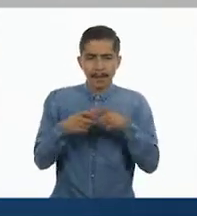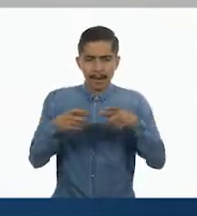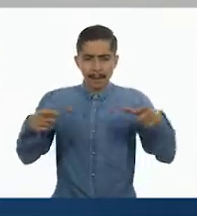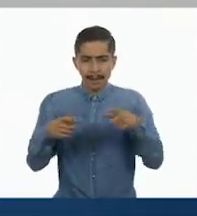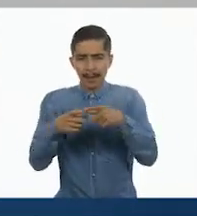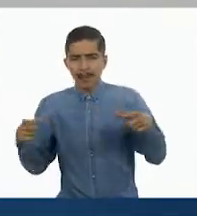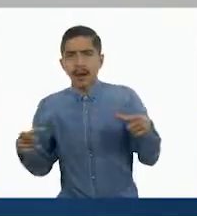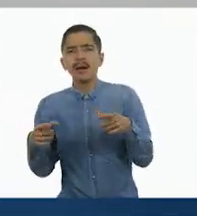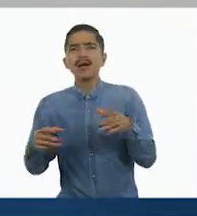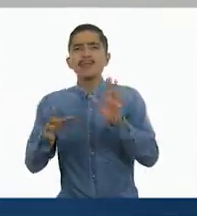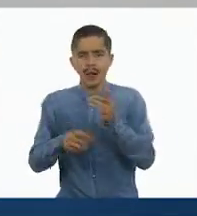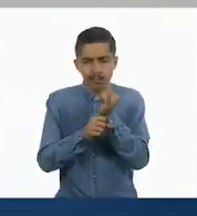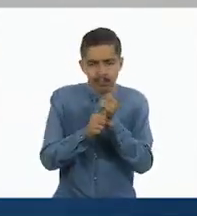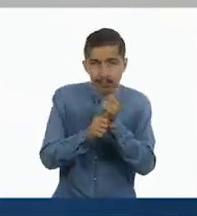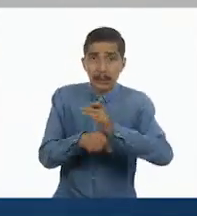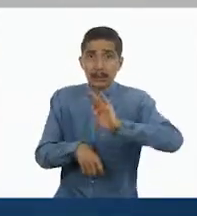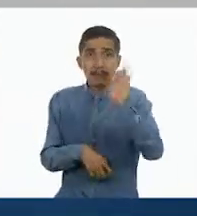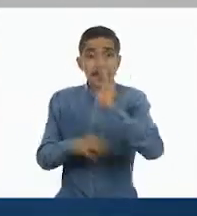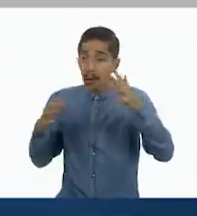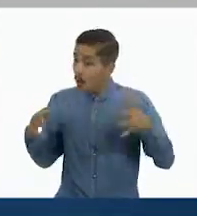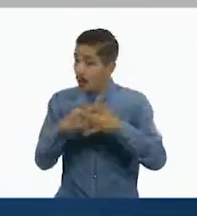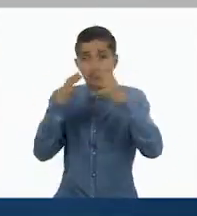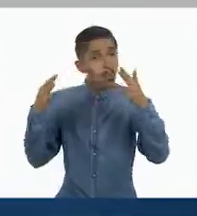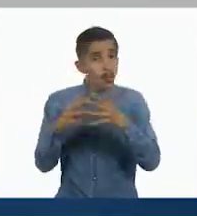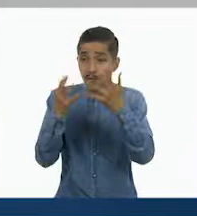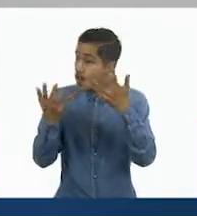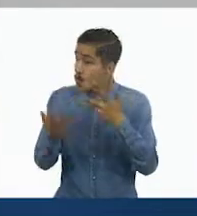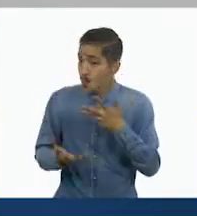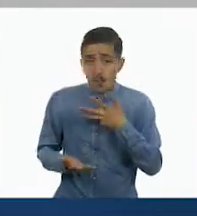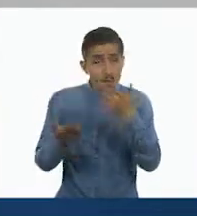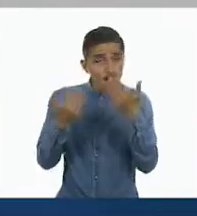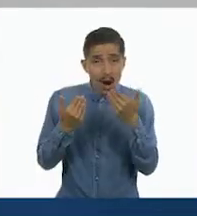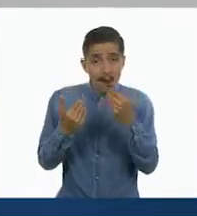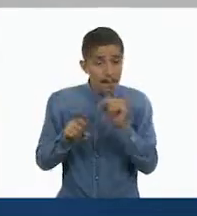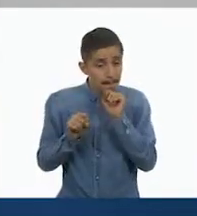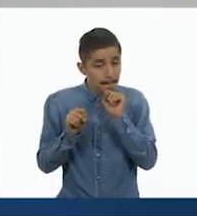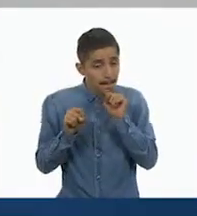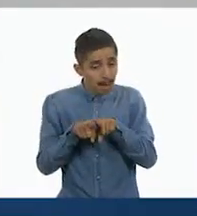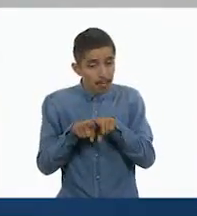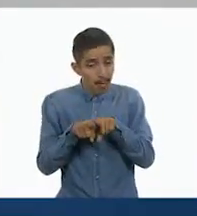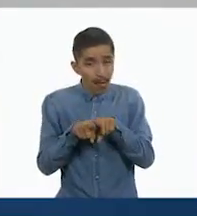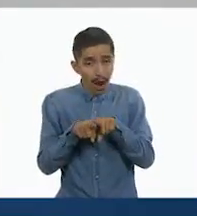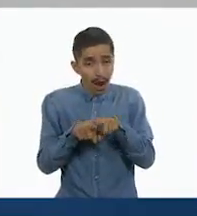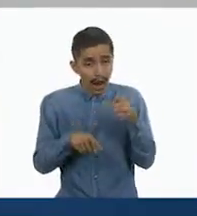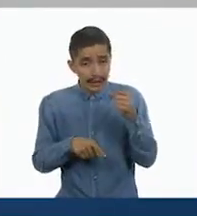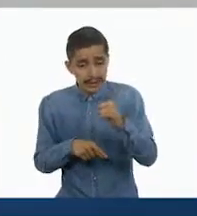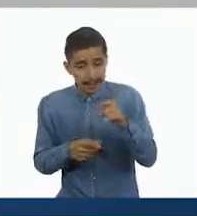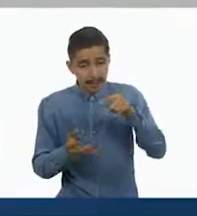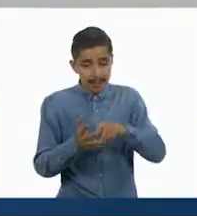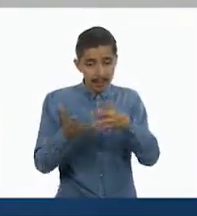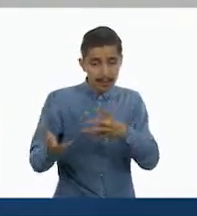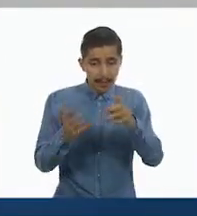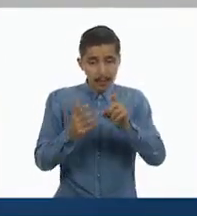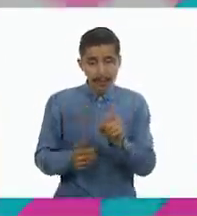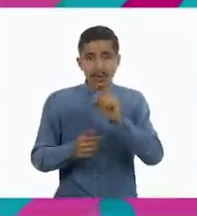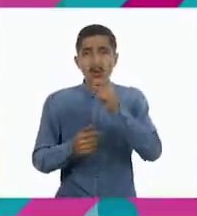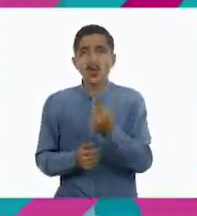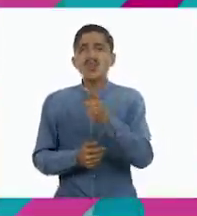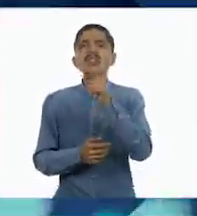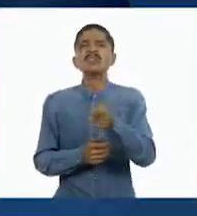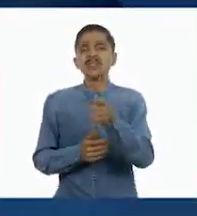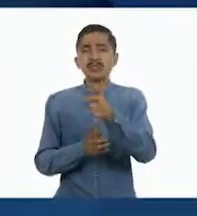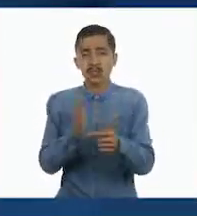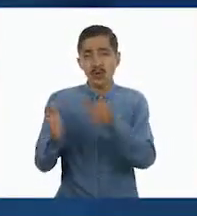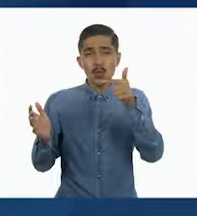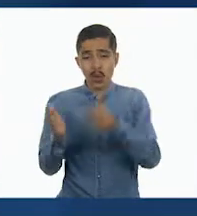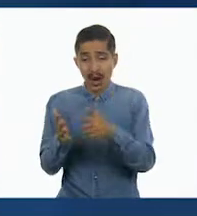pues han calculado que si no hubiera habido guerra y todo hubiera sido igual, pues la población en 1921, en lugar de que